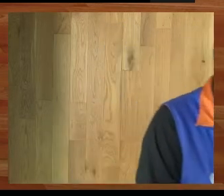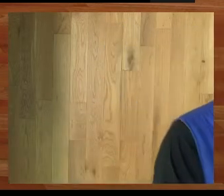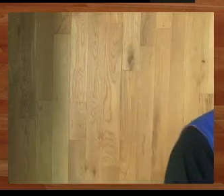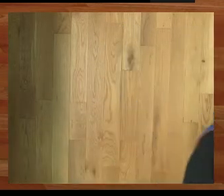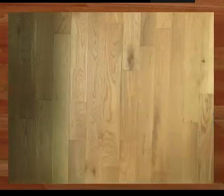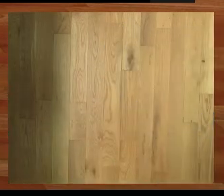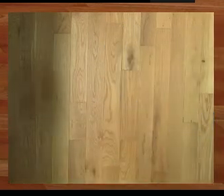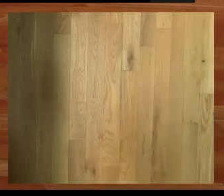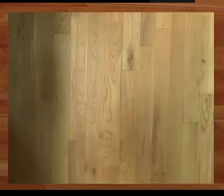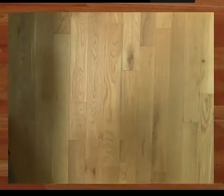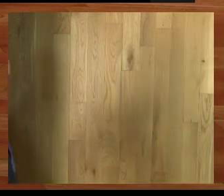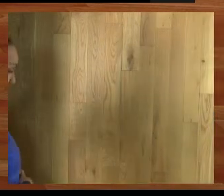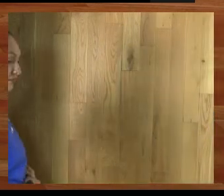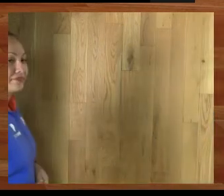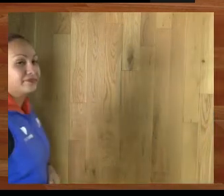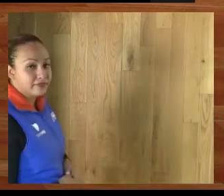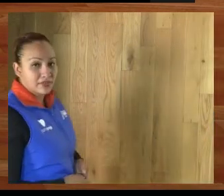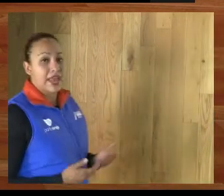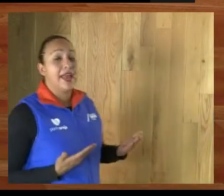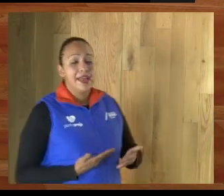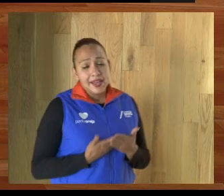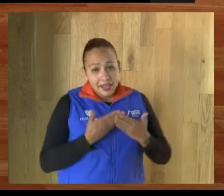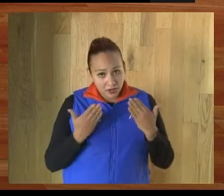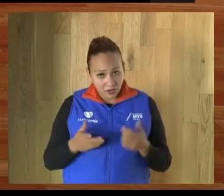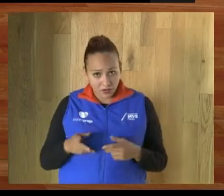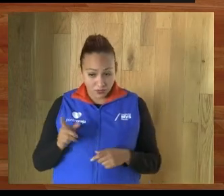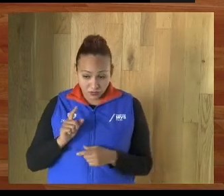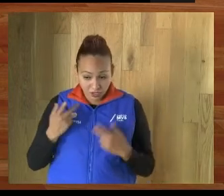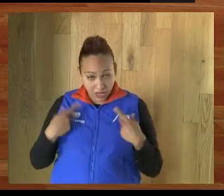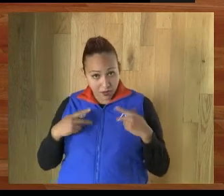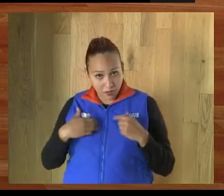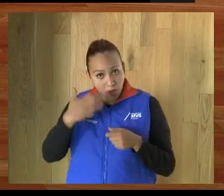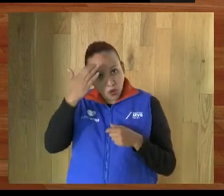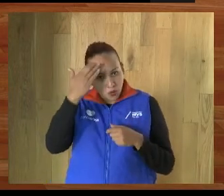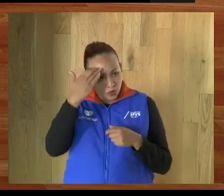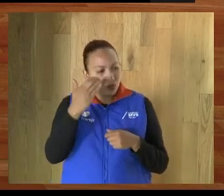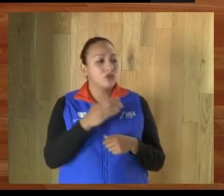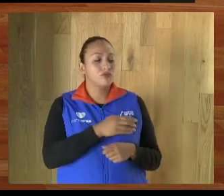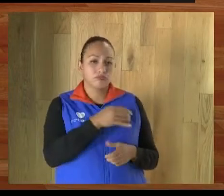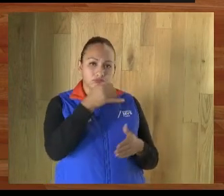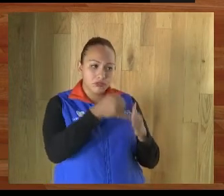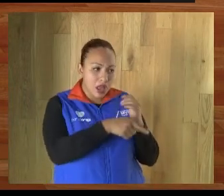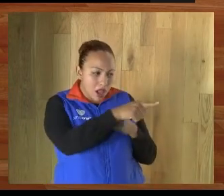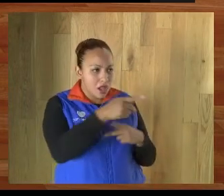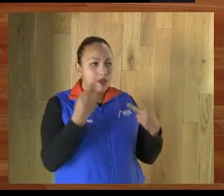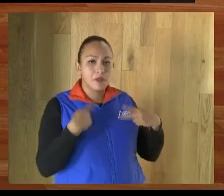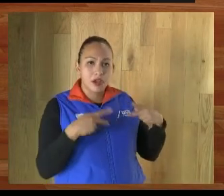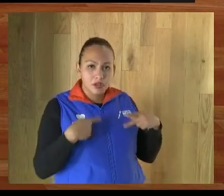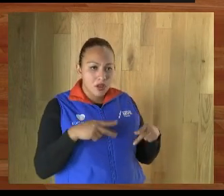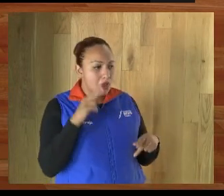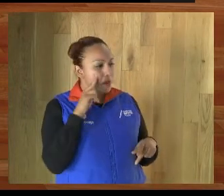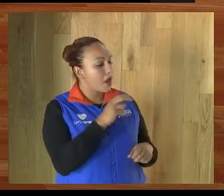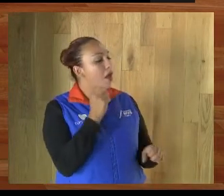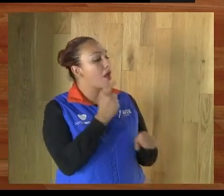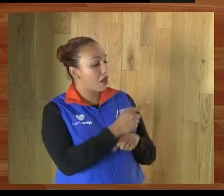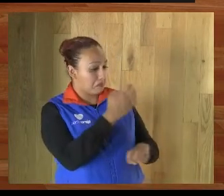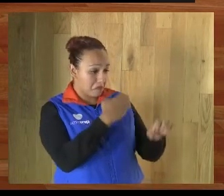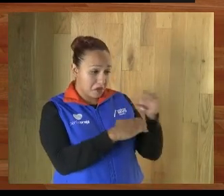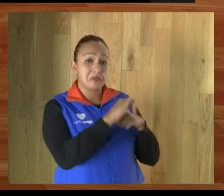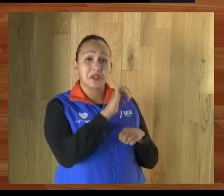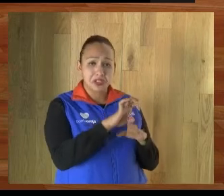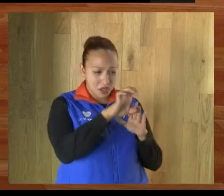valoran casi todos estos temas, ¿no? Que tienen mucho que ver con la responsabilidad social. Valoran la ética, valoran las